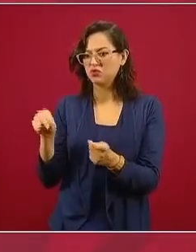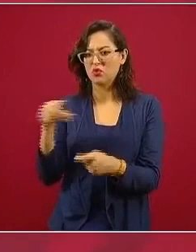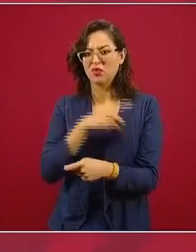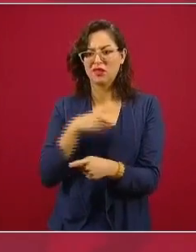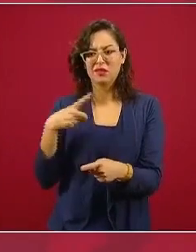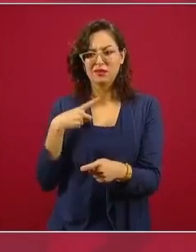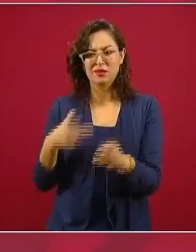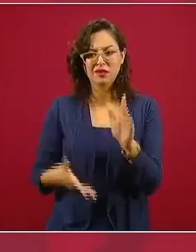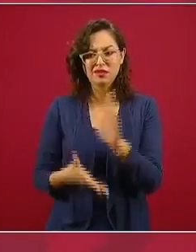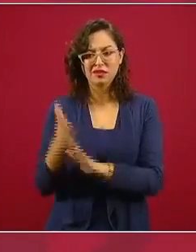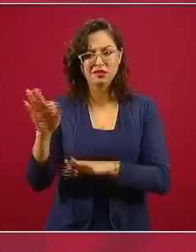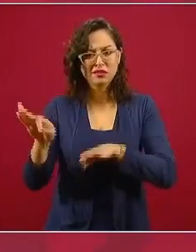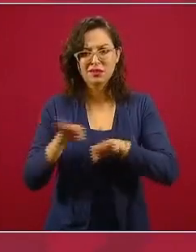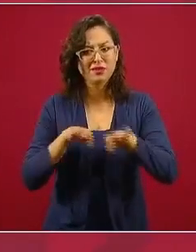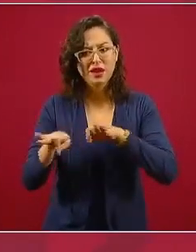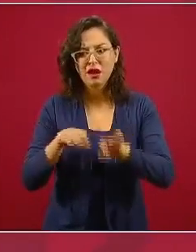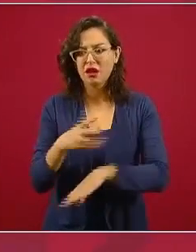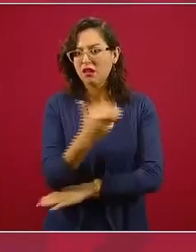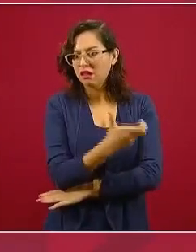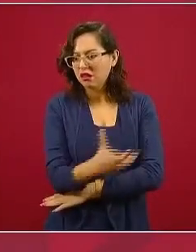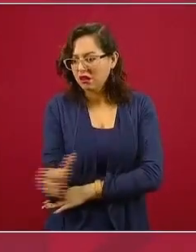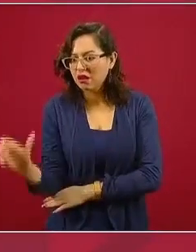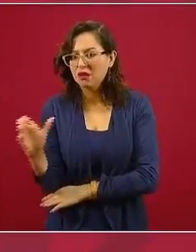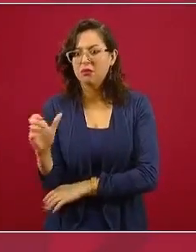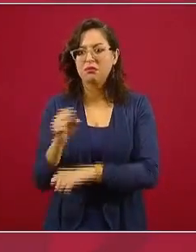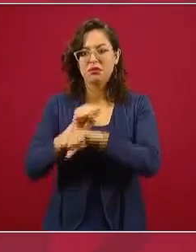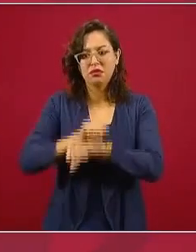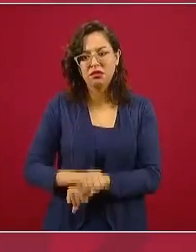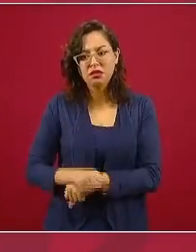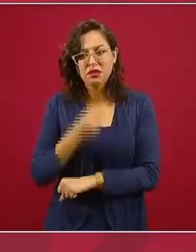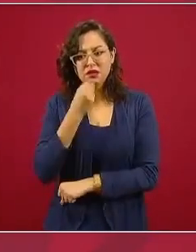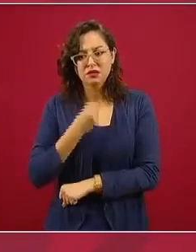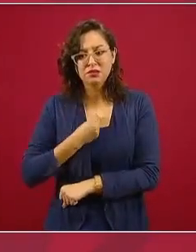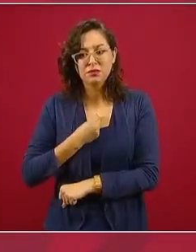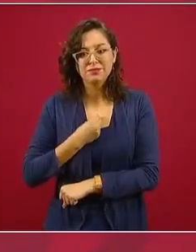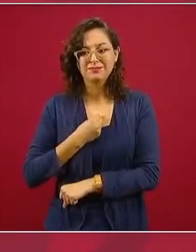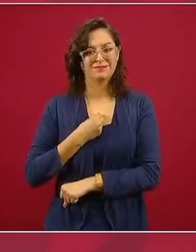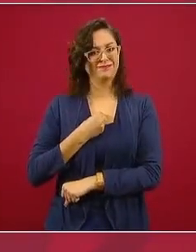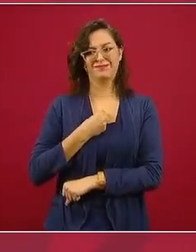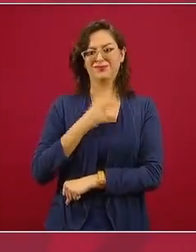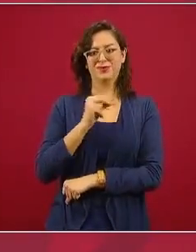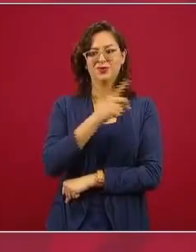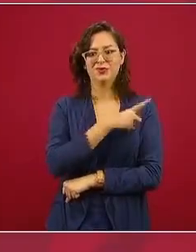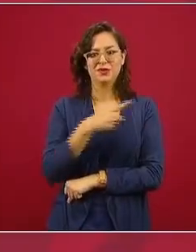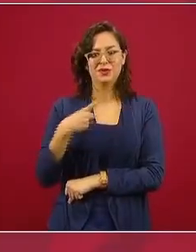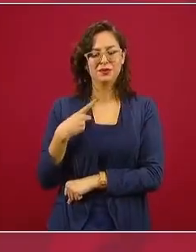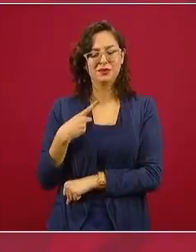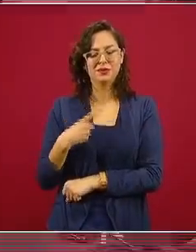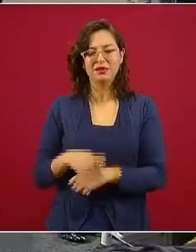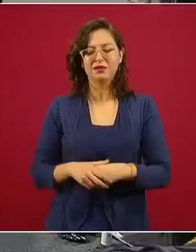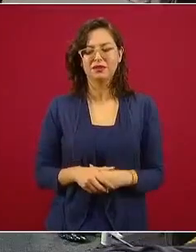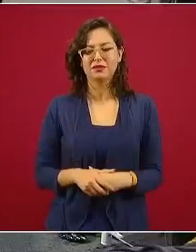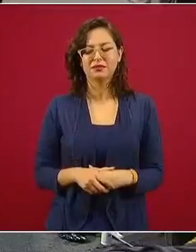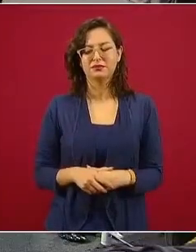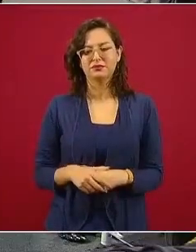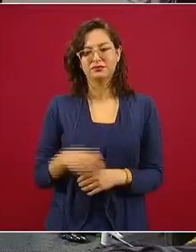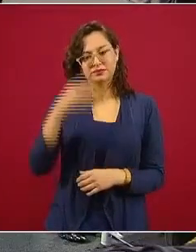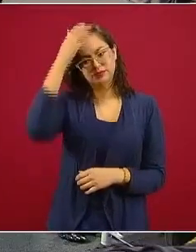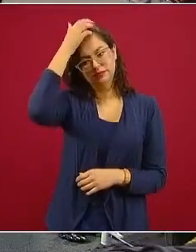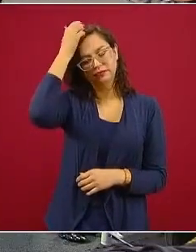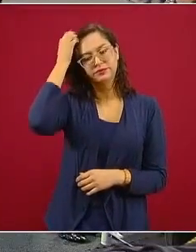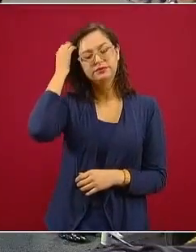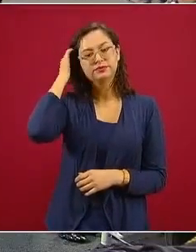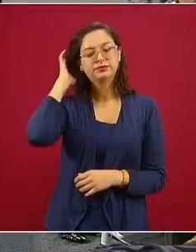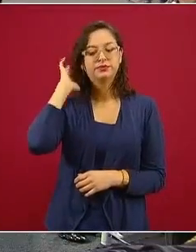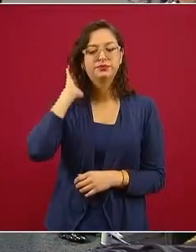agrícolas, justamente para que no haya trabajo forzado. Entonces, lo mejor que podemos